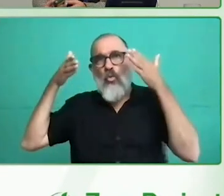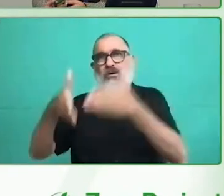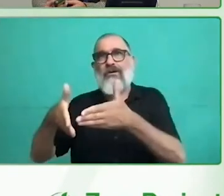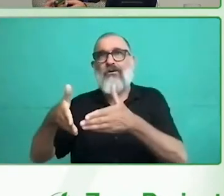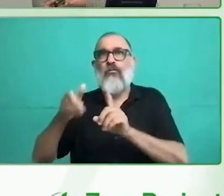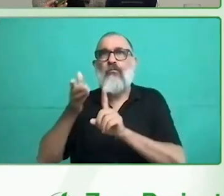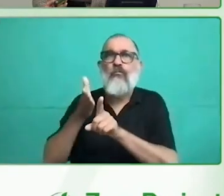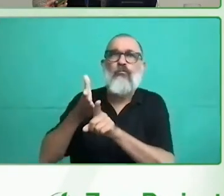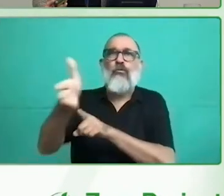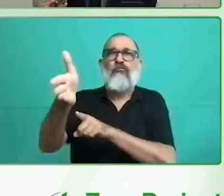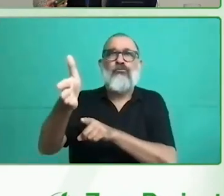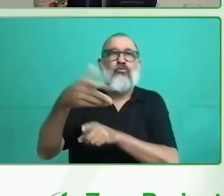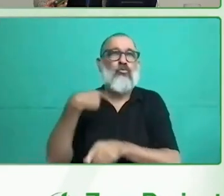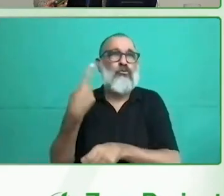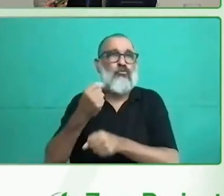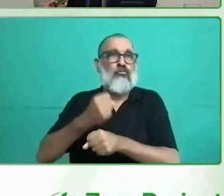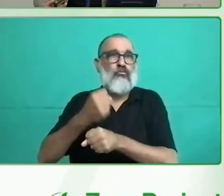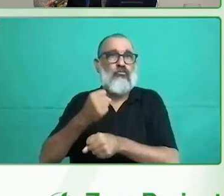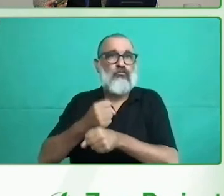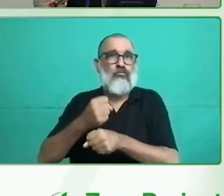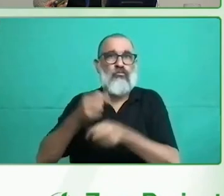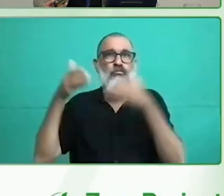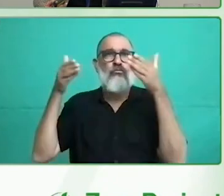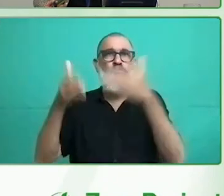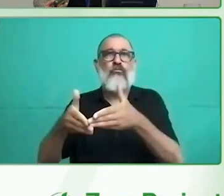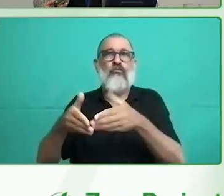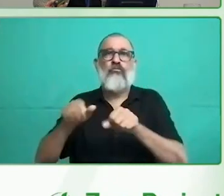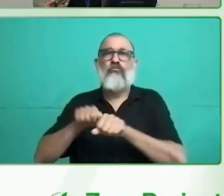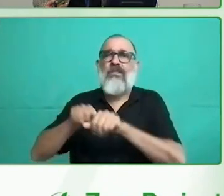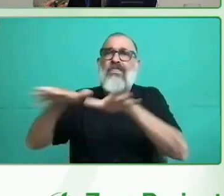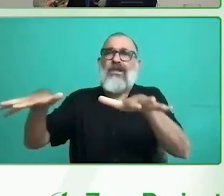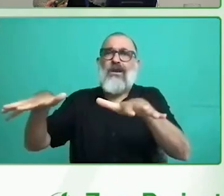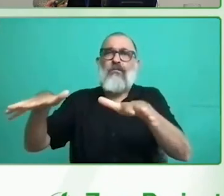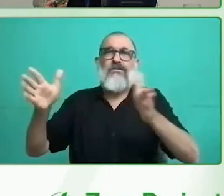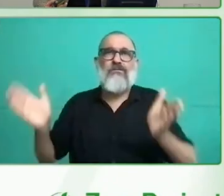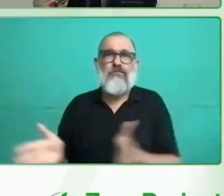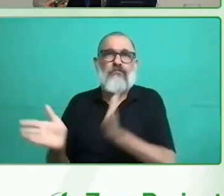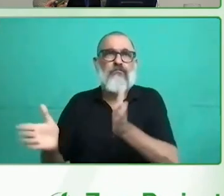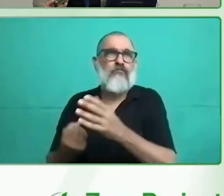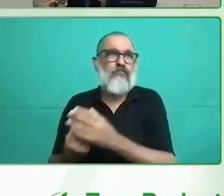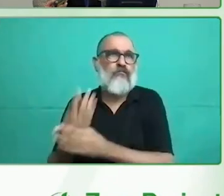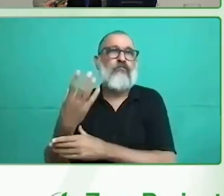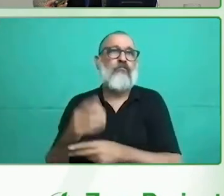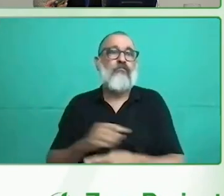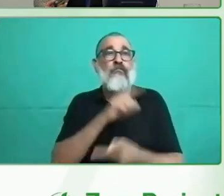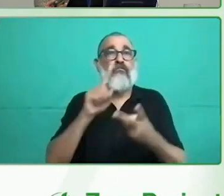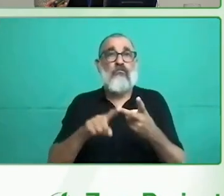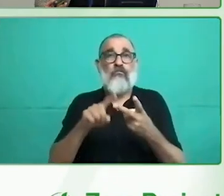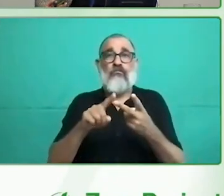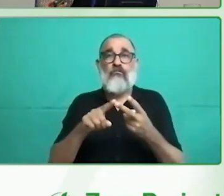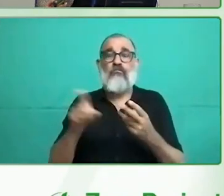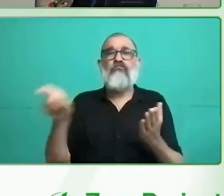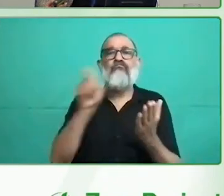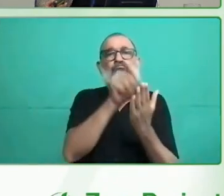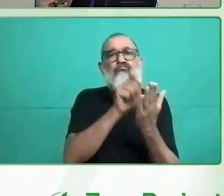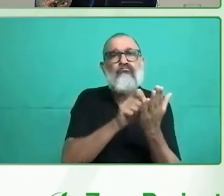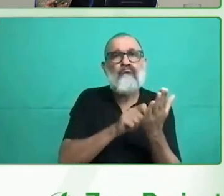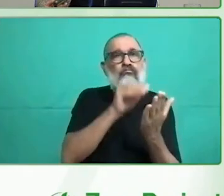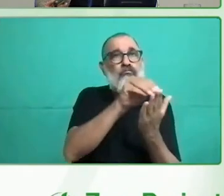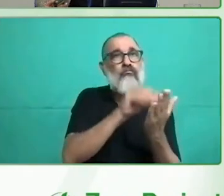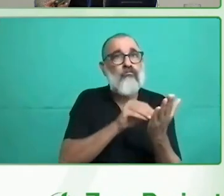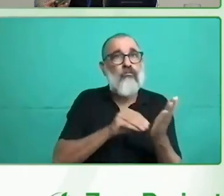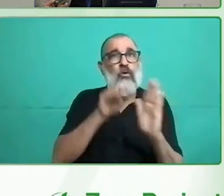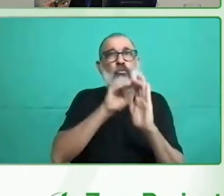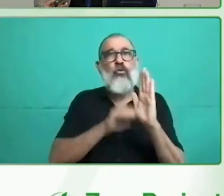caso. Así, si el proyecto está todavía poco desarrollado, está muy verde, empezará este